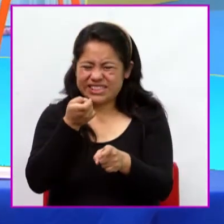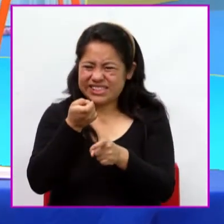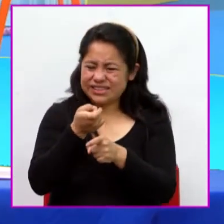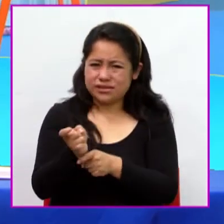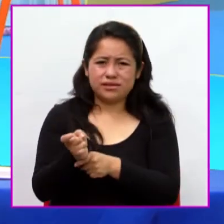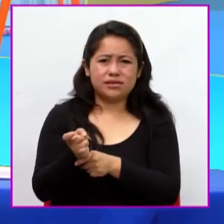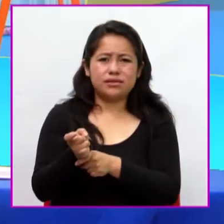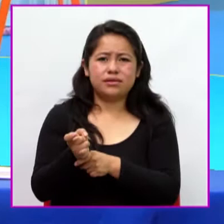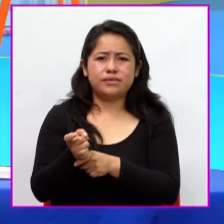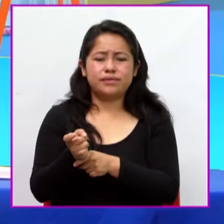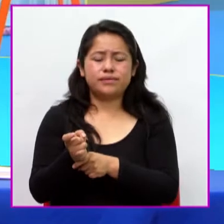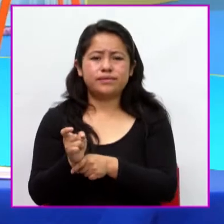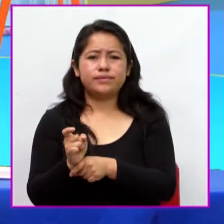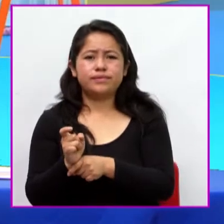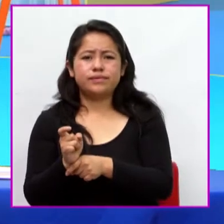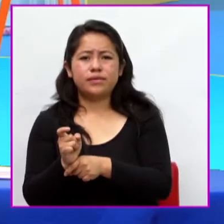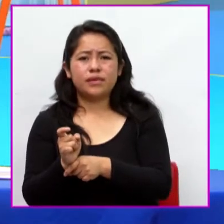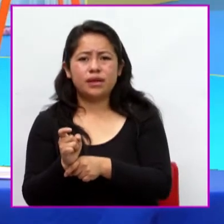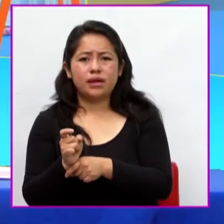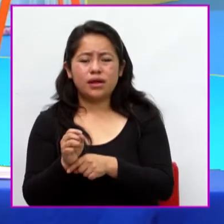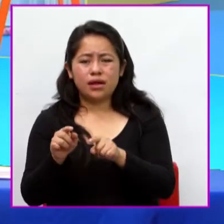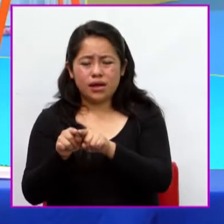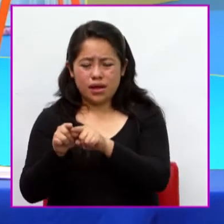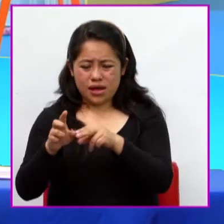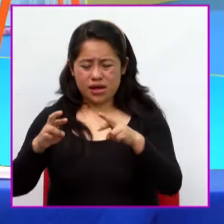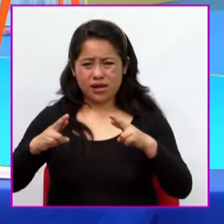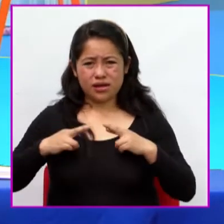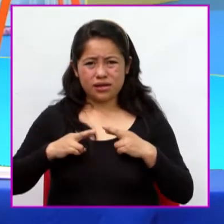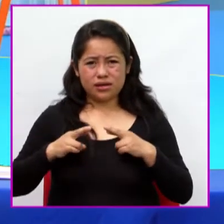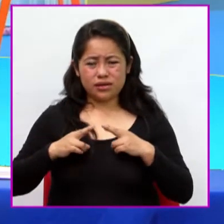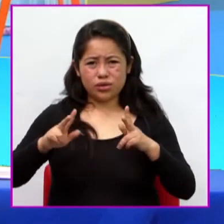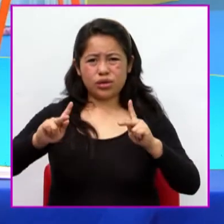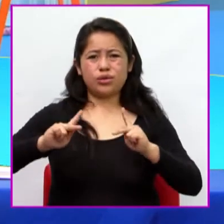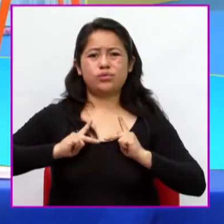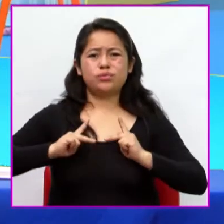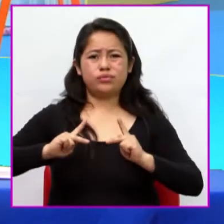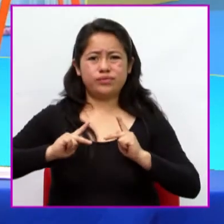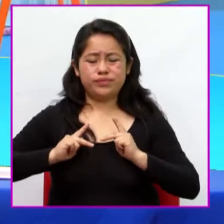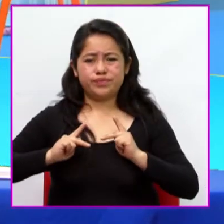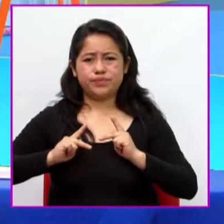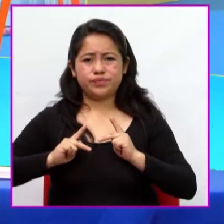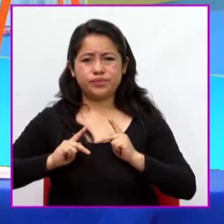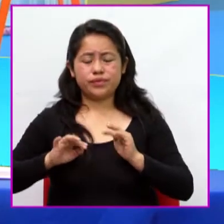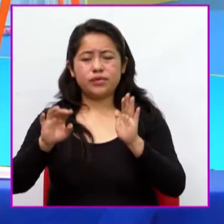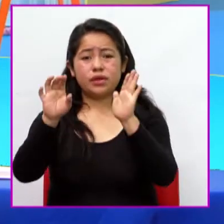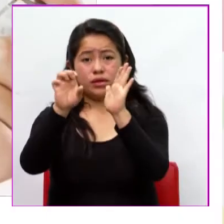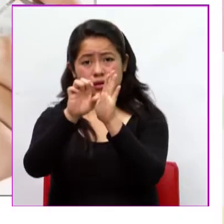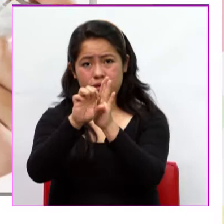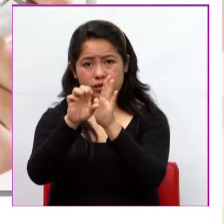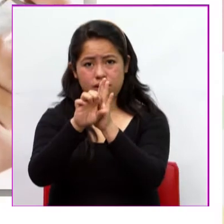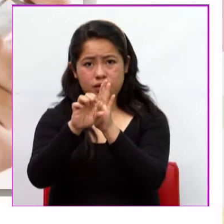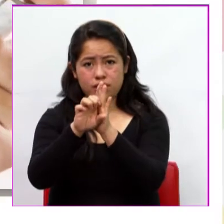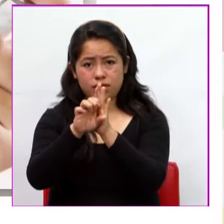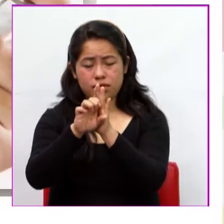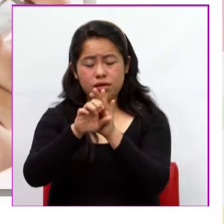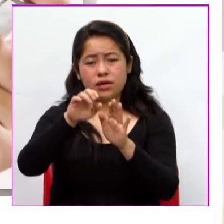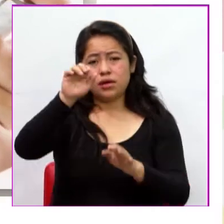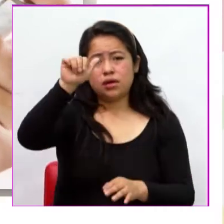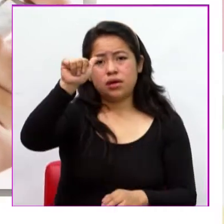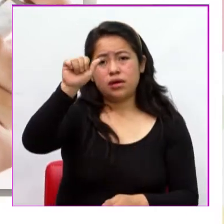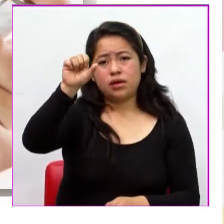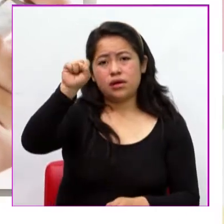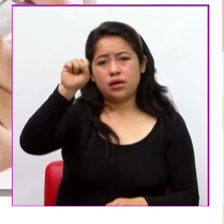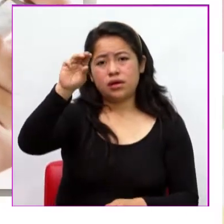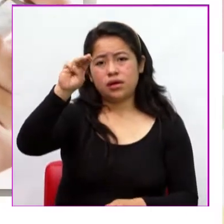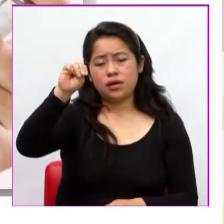es las vías respiratorias y a los pulmones. Algunos ejemplos son el asma,